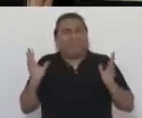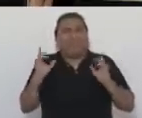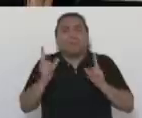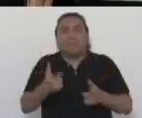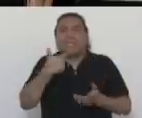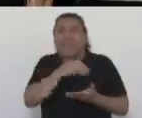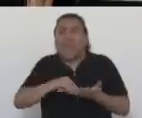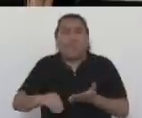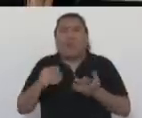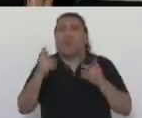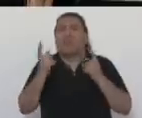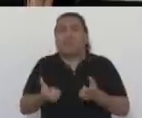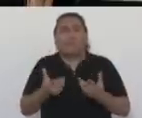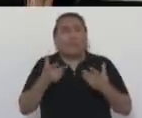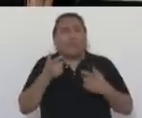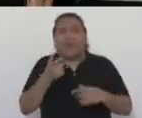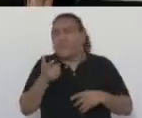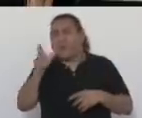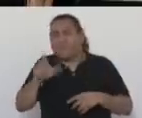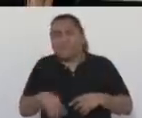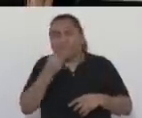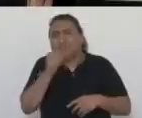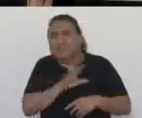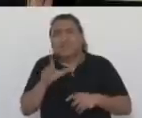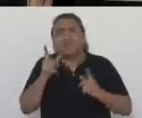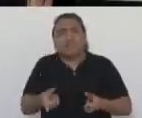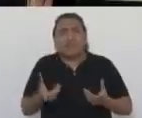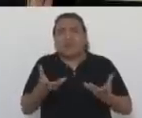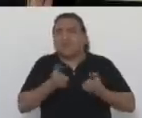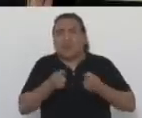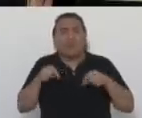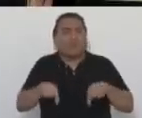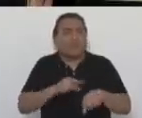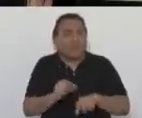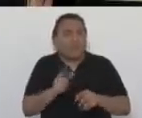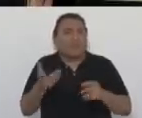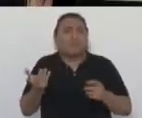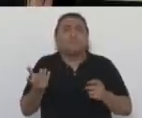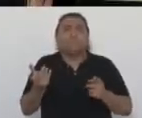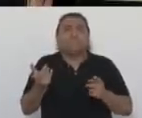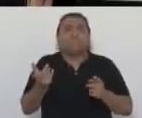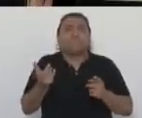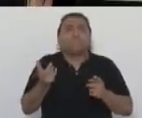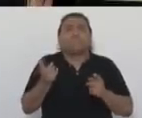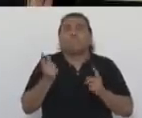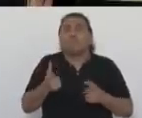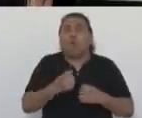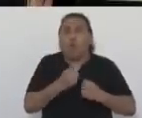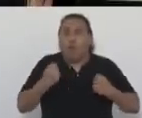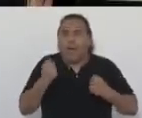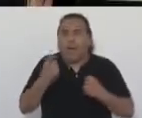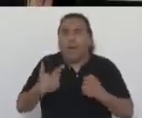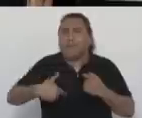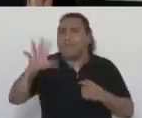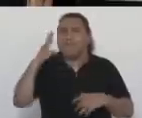un ejemplo en esto de dialogar sin traicionar la propia esencia. Churchill decía que el coraje era la más importante de